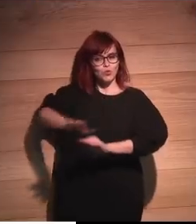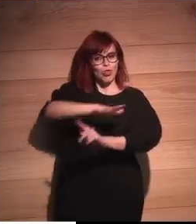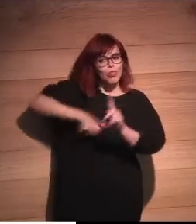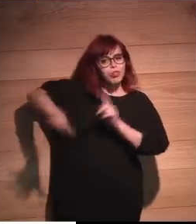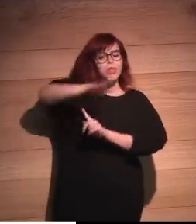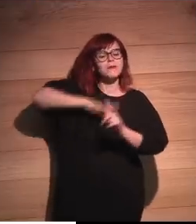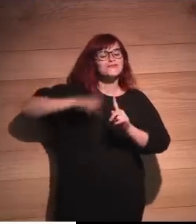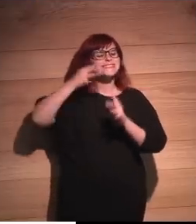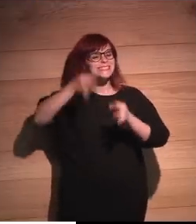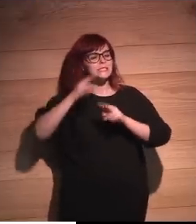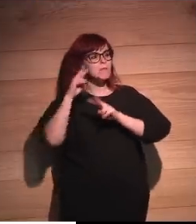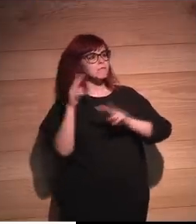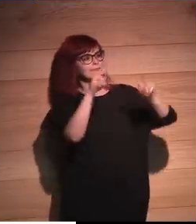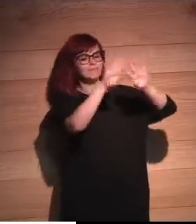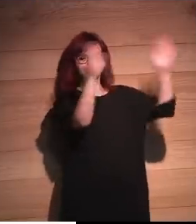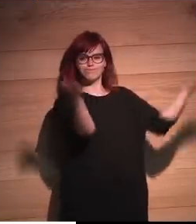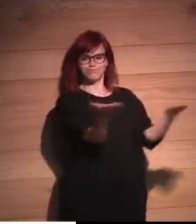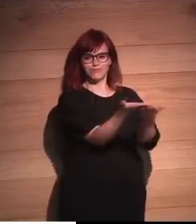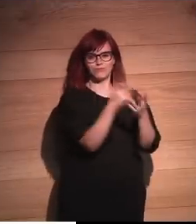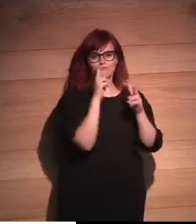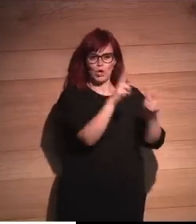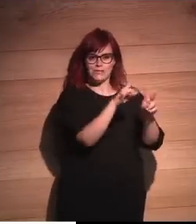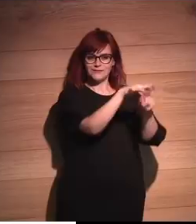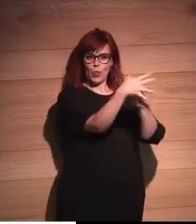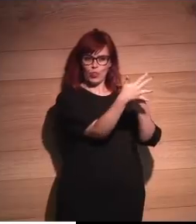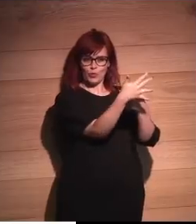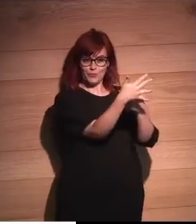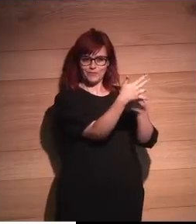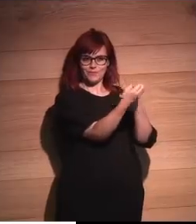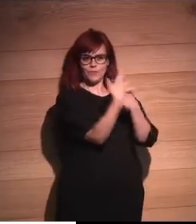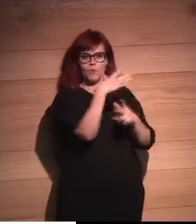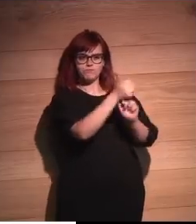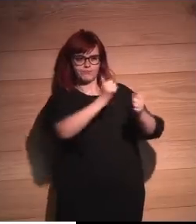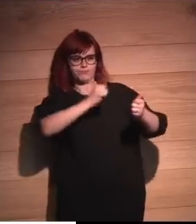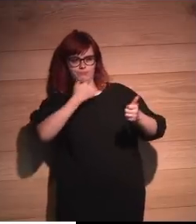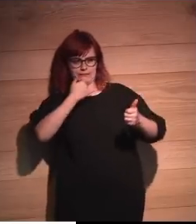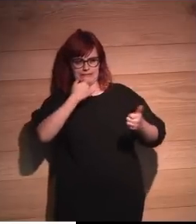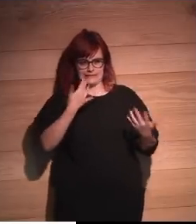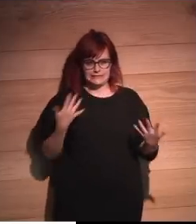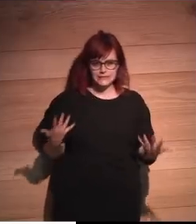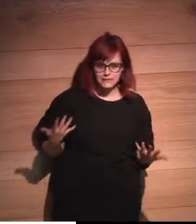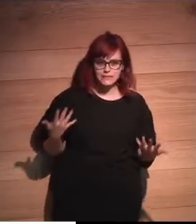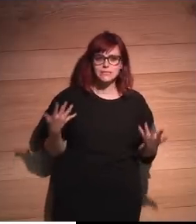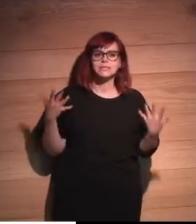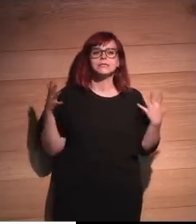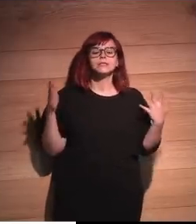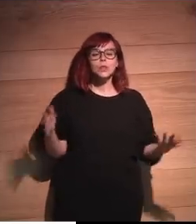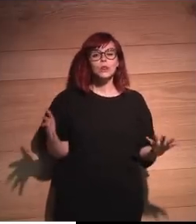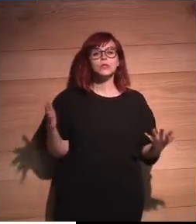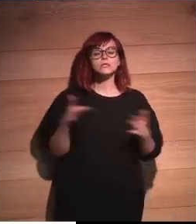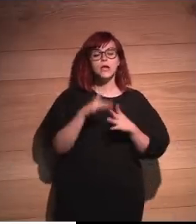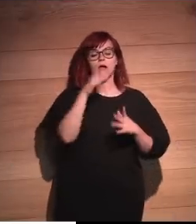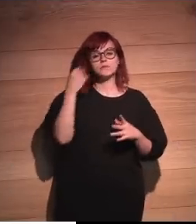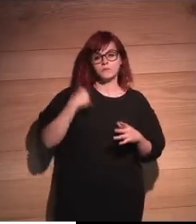pero mirando siempre mirando el fenómeno de la globalización. Y este fenómeno